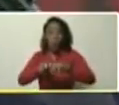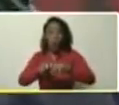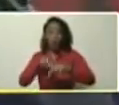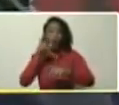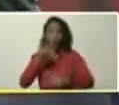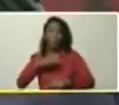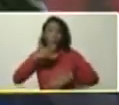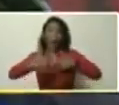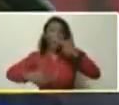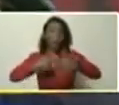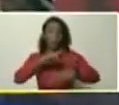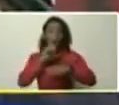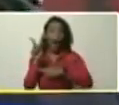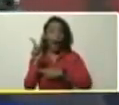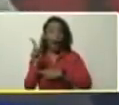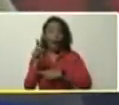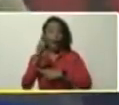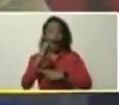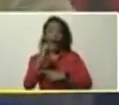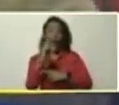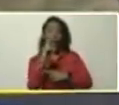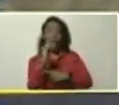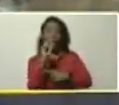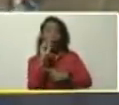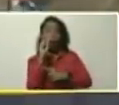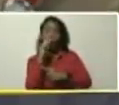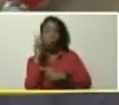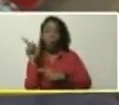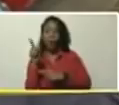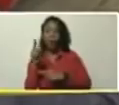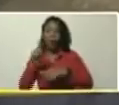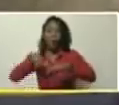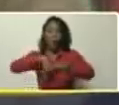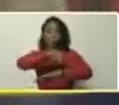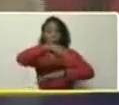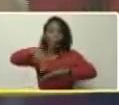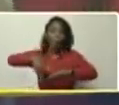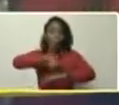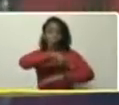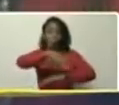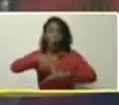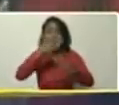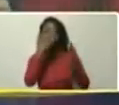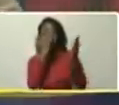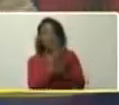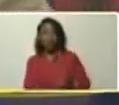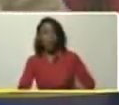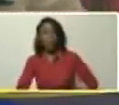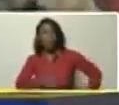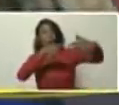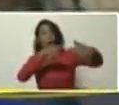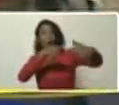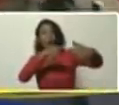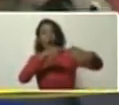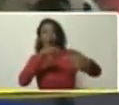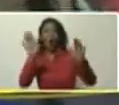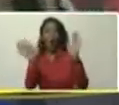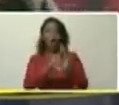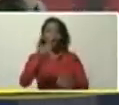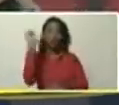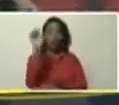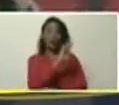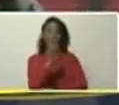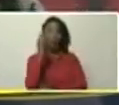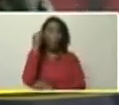genocida, que se llama Elliot Abrams, durante horas, y confrontarlo con la Constitución de la